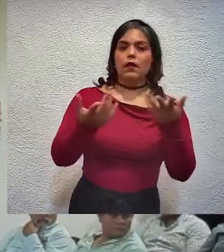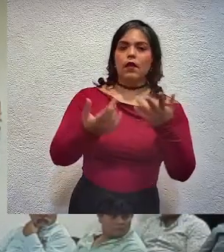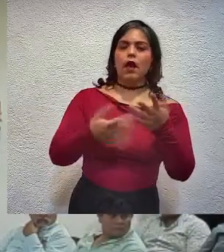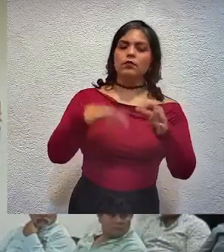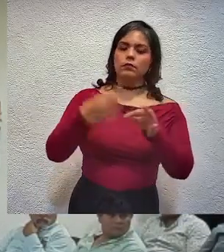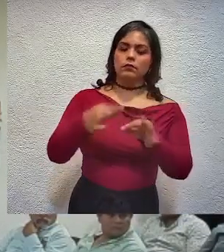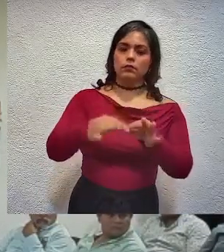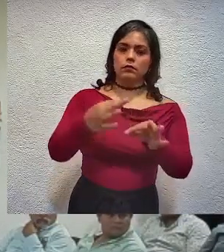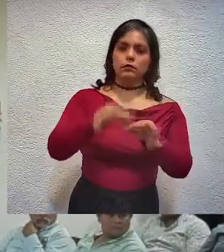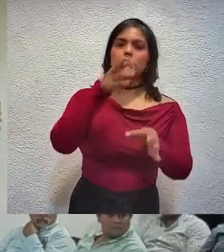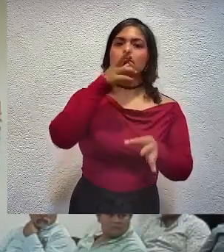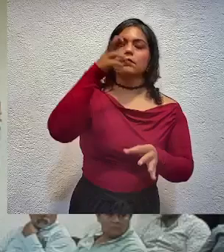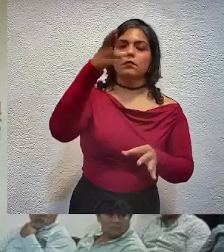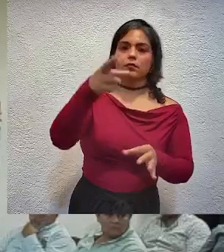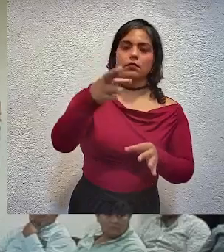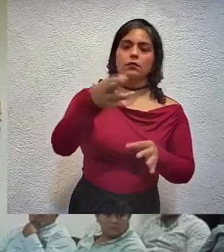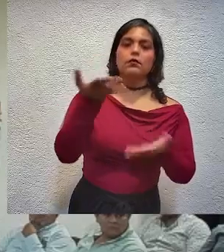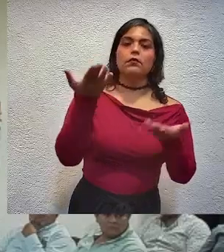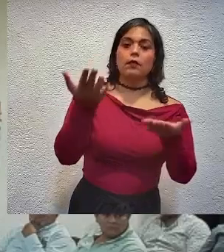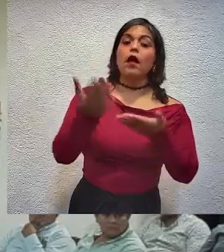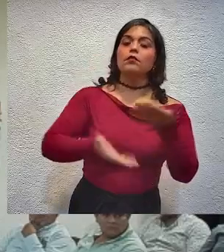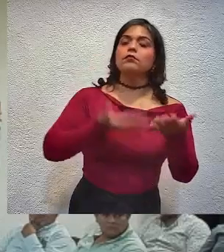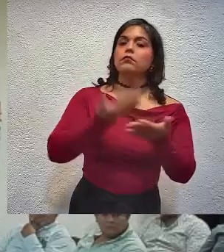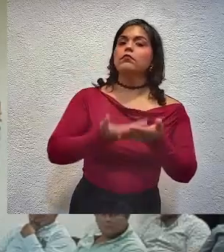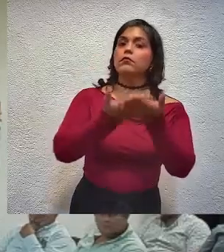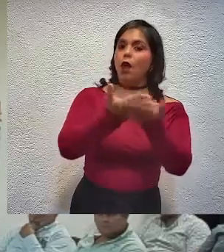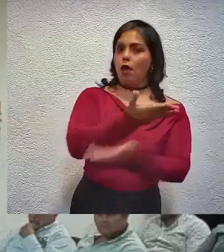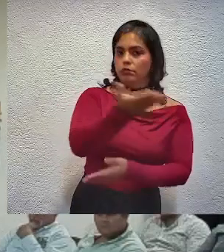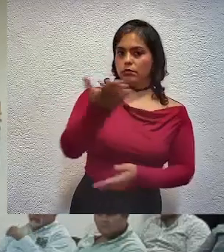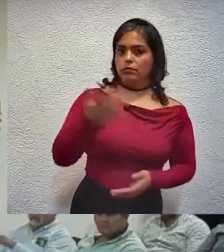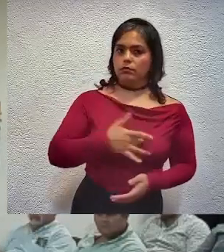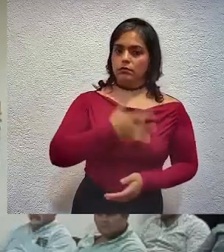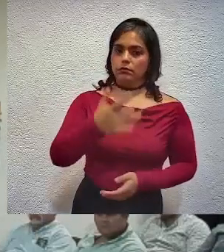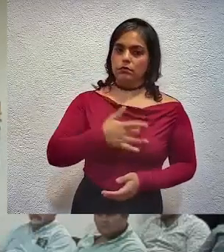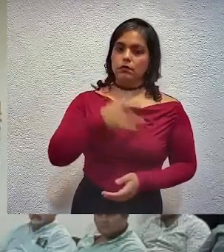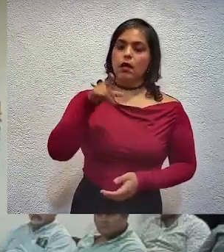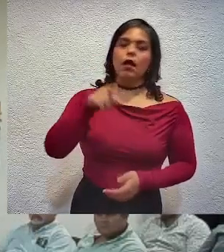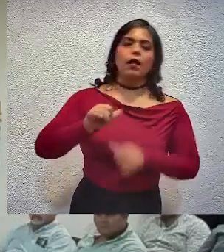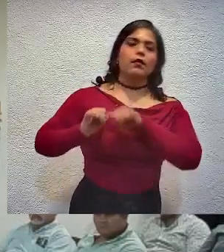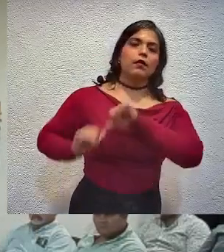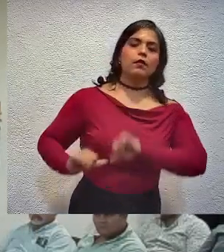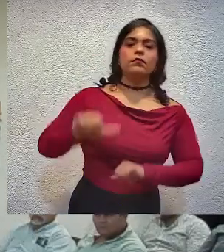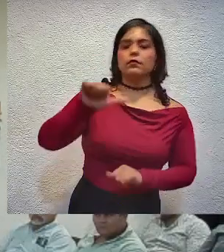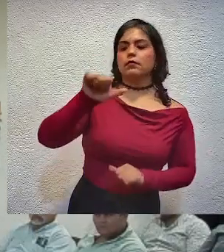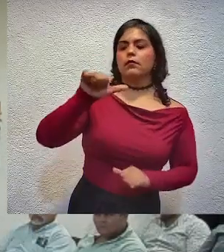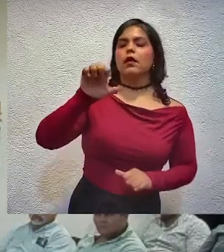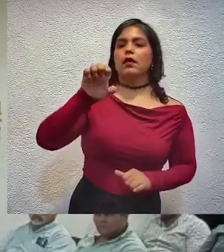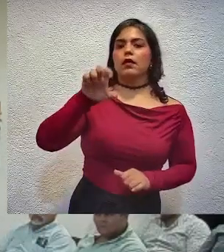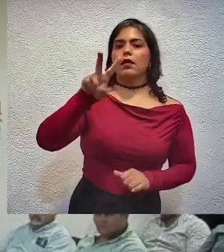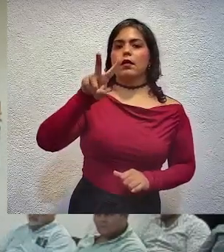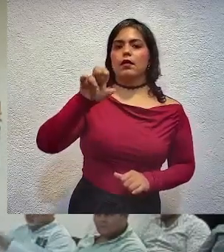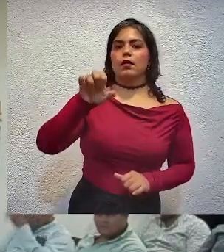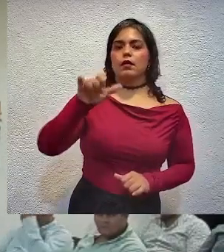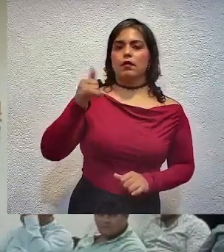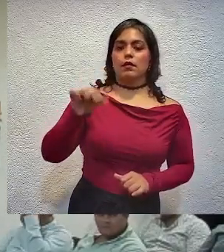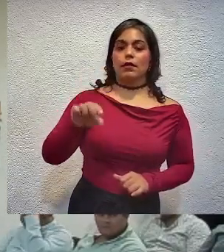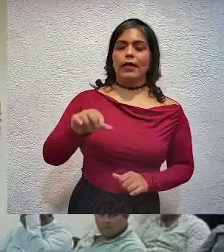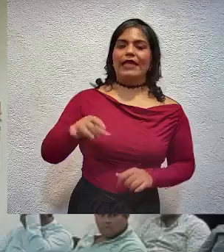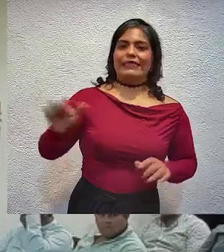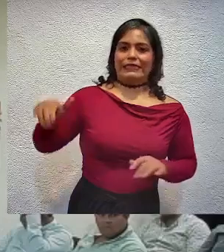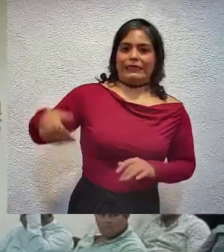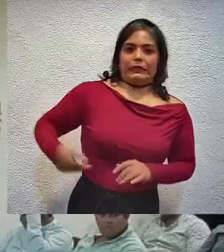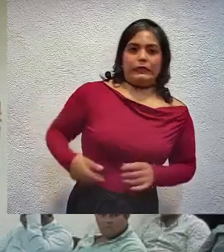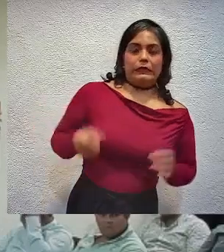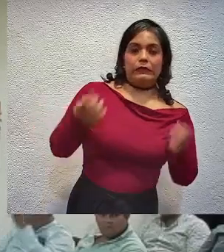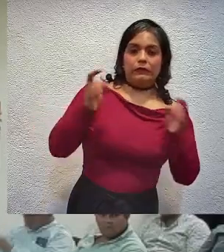resolución incidental que pone a su consideración de este pleno la magistrada Evelyn Rodríguez Chinol en el incidente de incumplimiento de sentencia